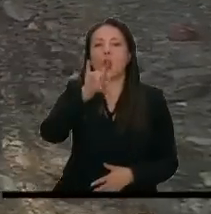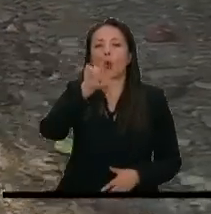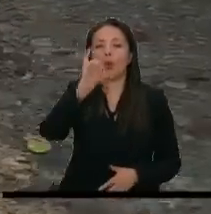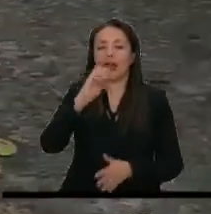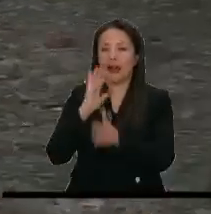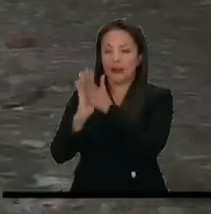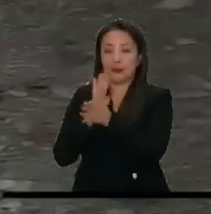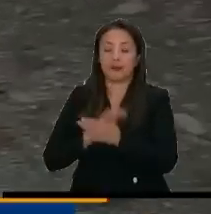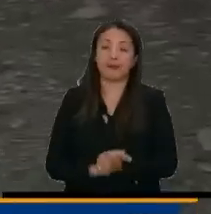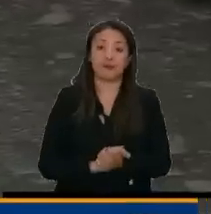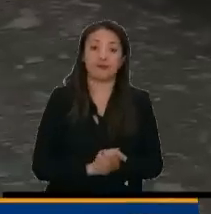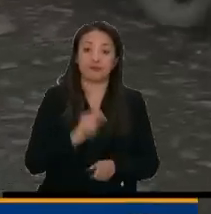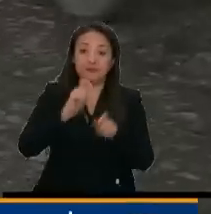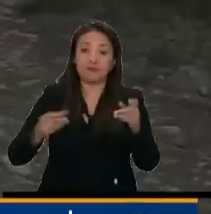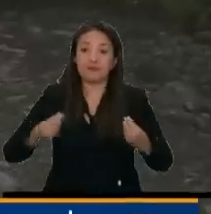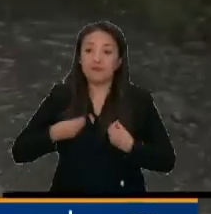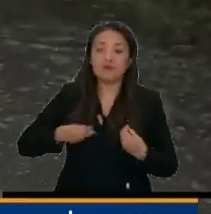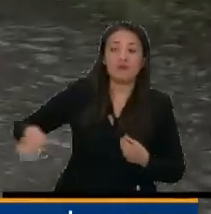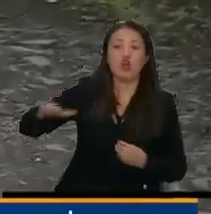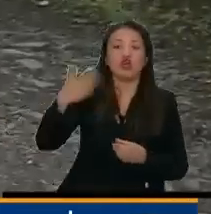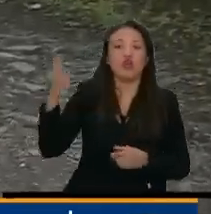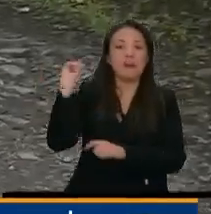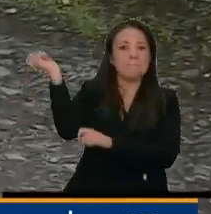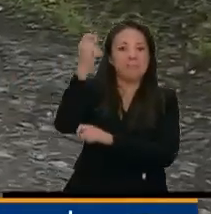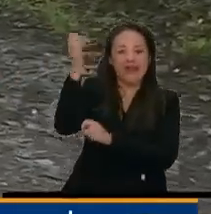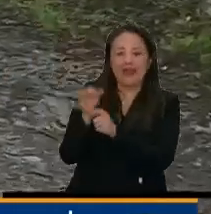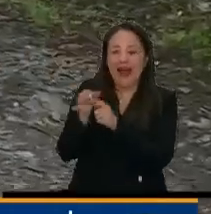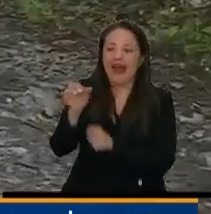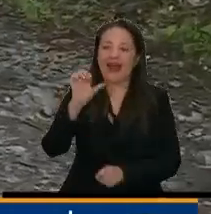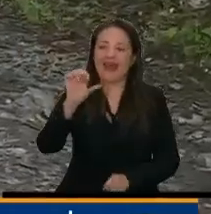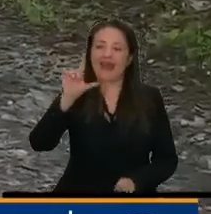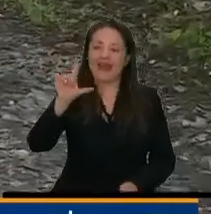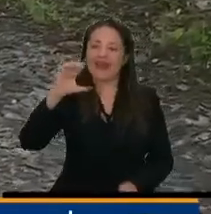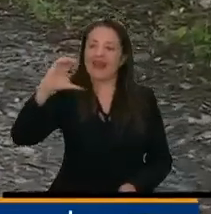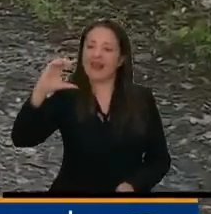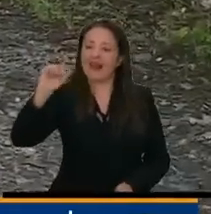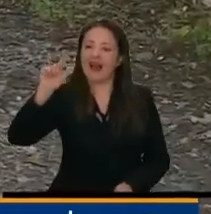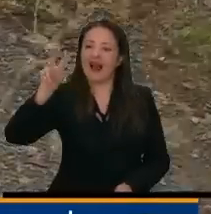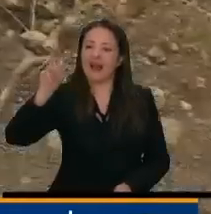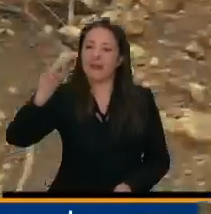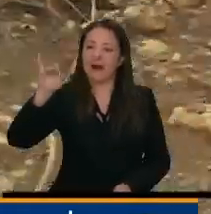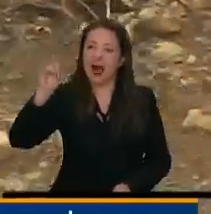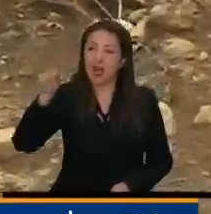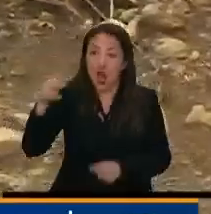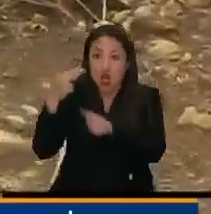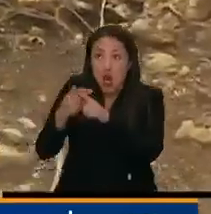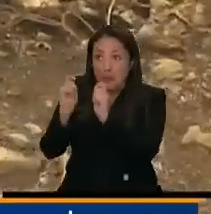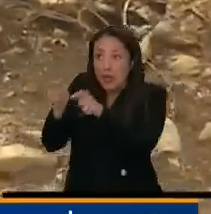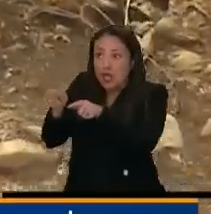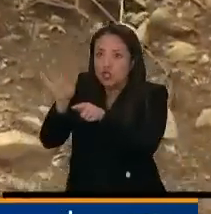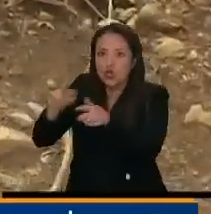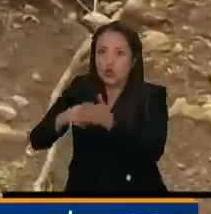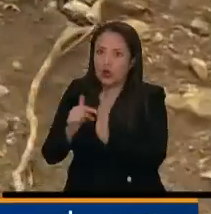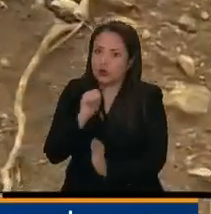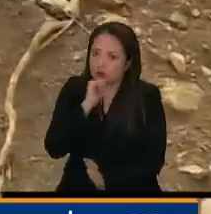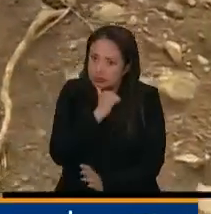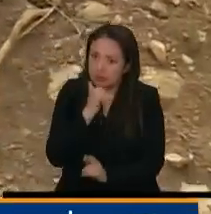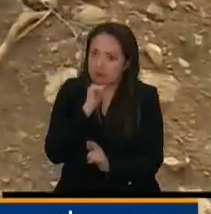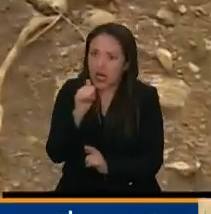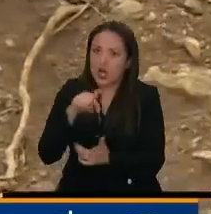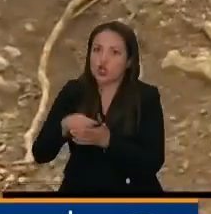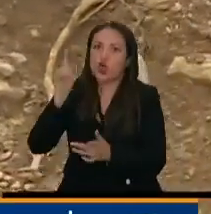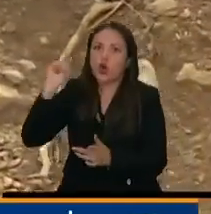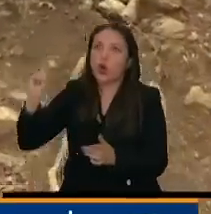Para todos los habitantes de El Calvario en el Meta, el nombre de su municipio se ha convertido en un suplicio por cuenta de los diversos fenómenos